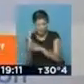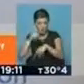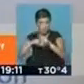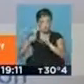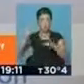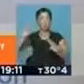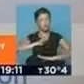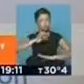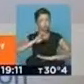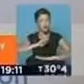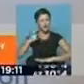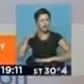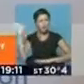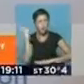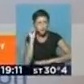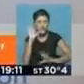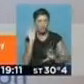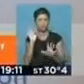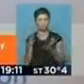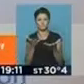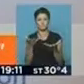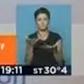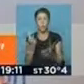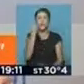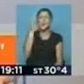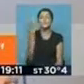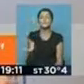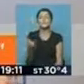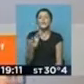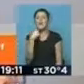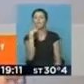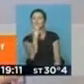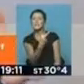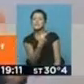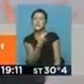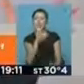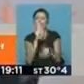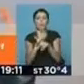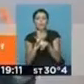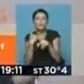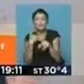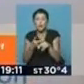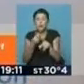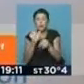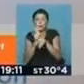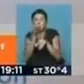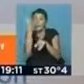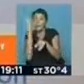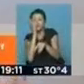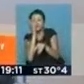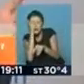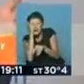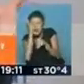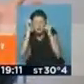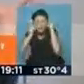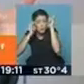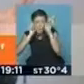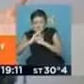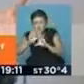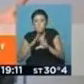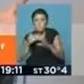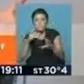que me pareció muy elocuente alguien decía que había tenido como una pesadilla ayer porque de golpe vio